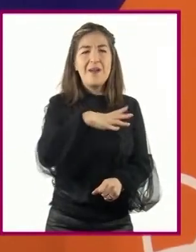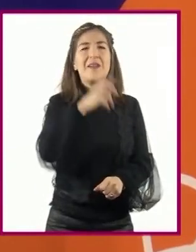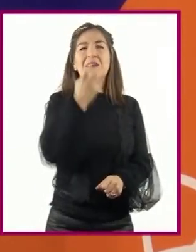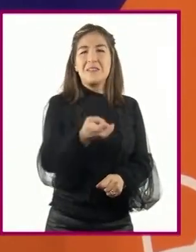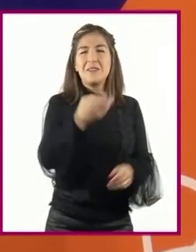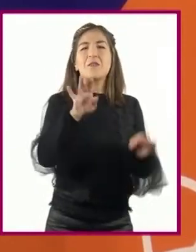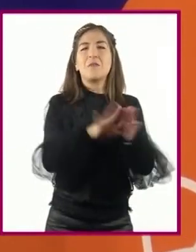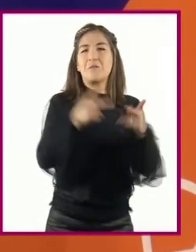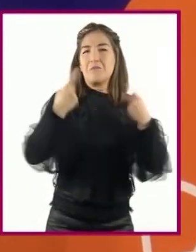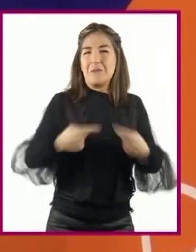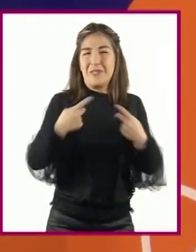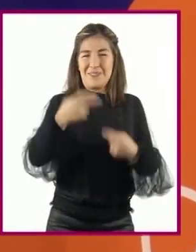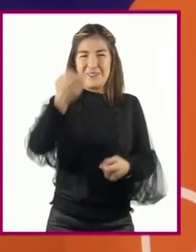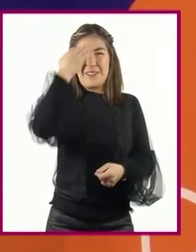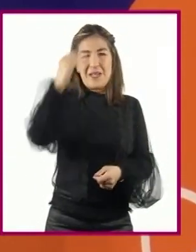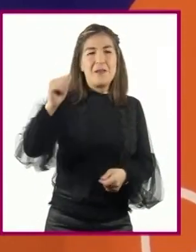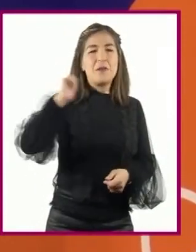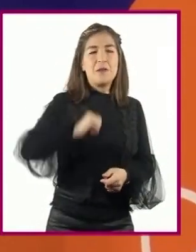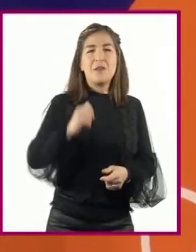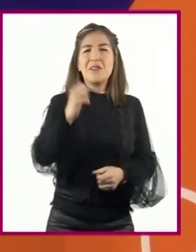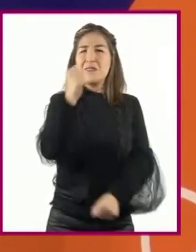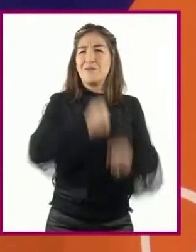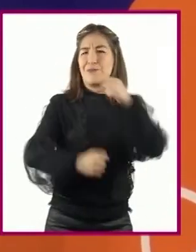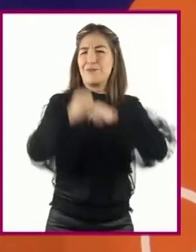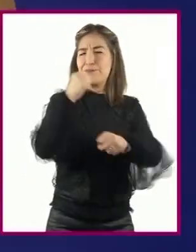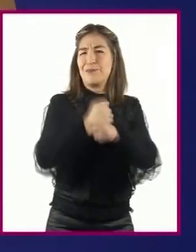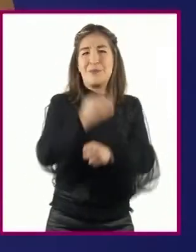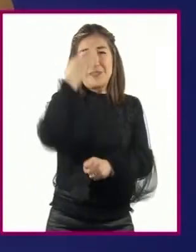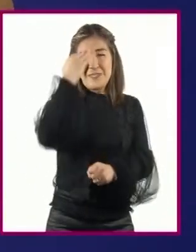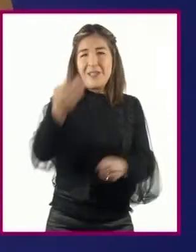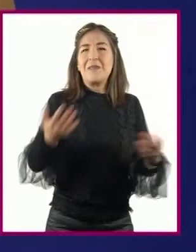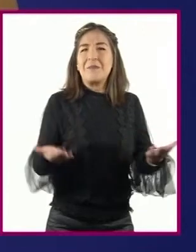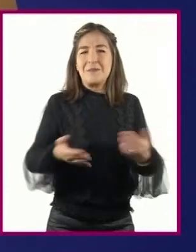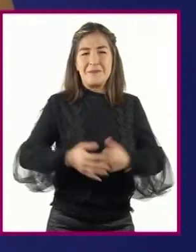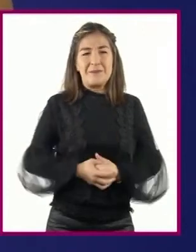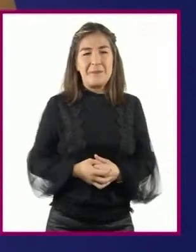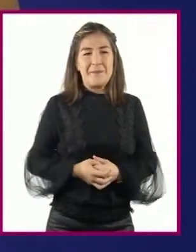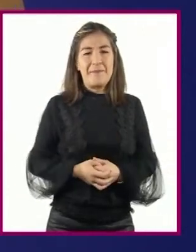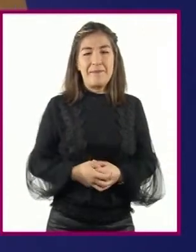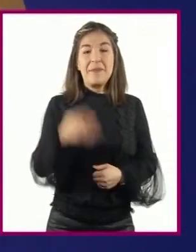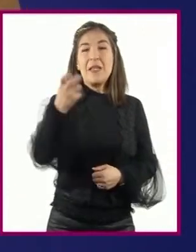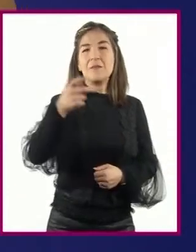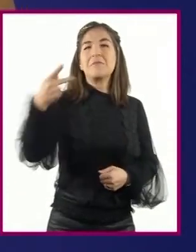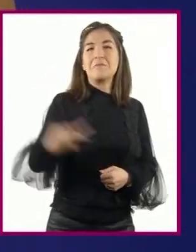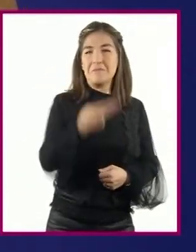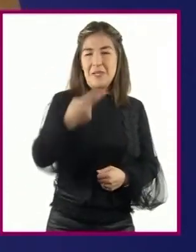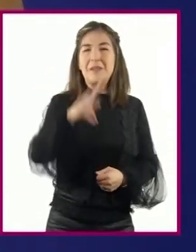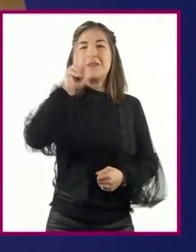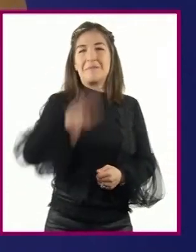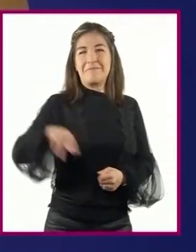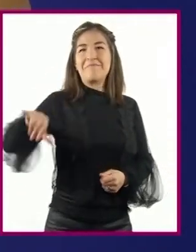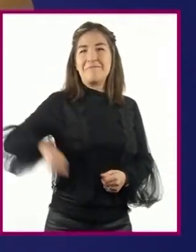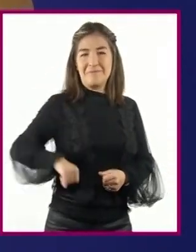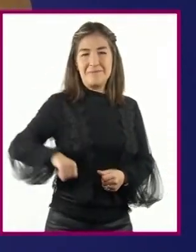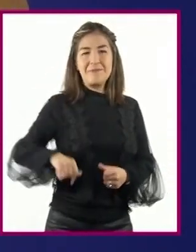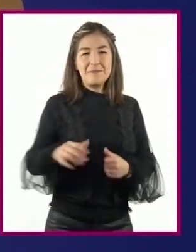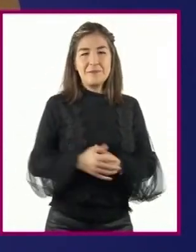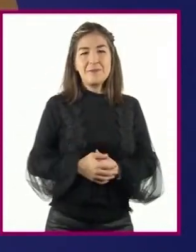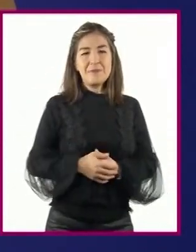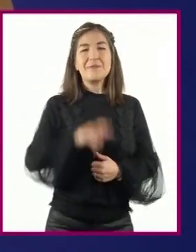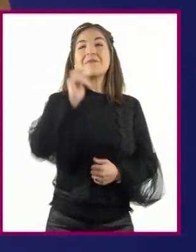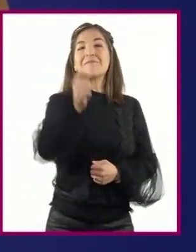del Renacimiento que vivieron hace tantos siglos? Es una pregunta muy interesante,